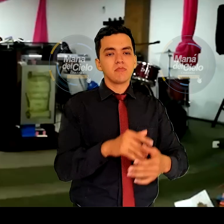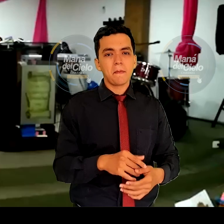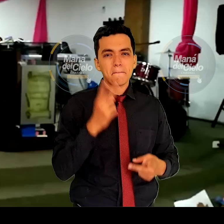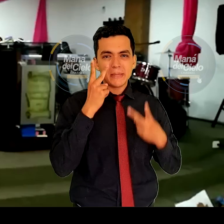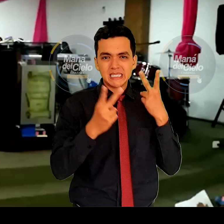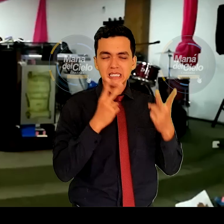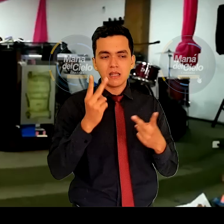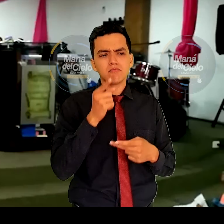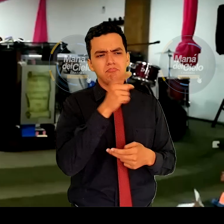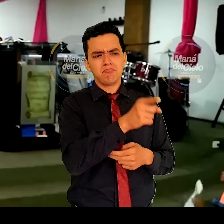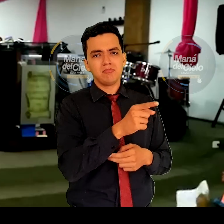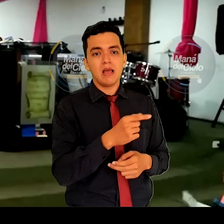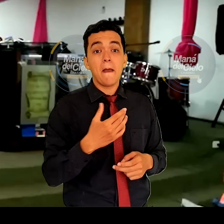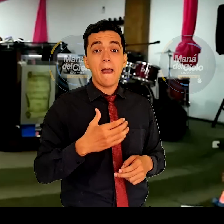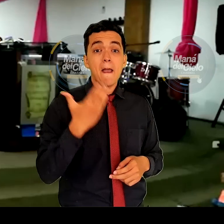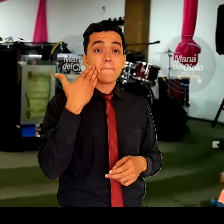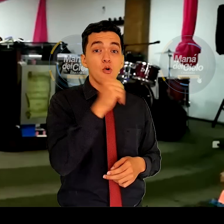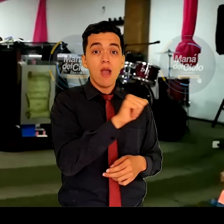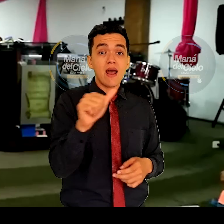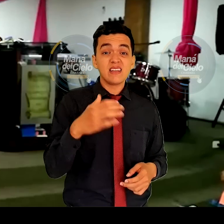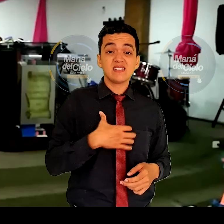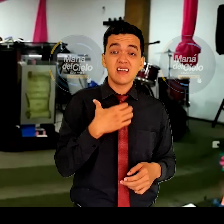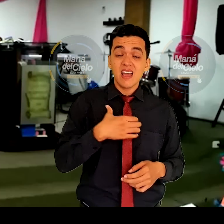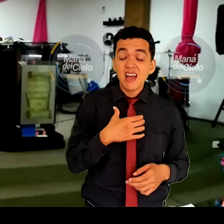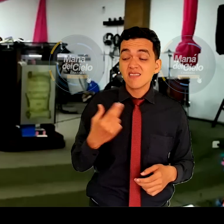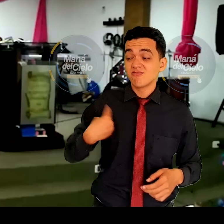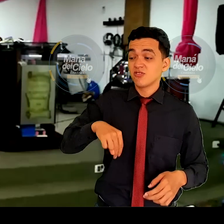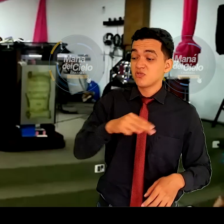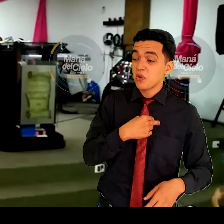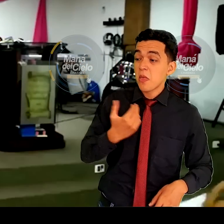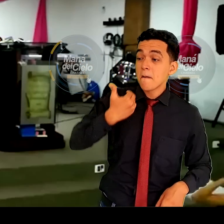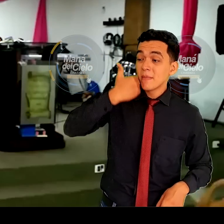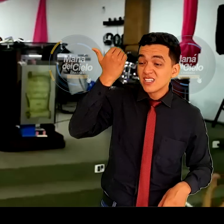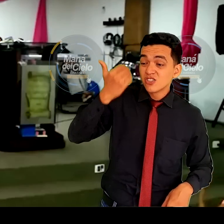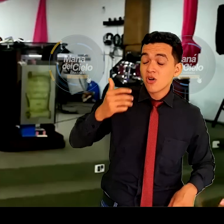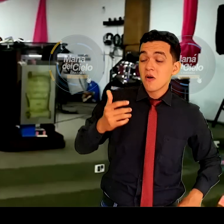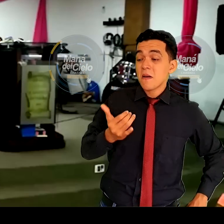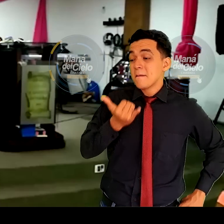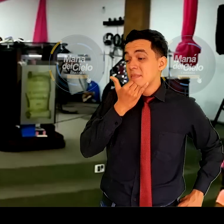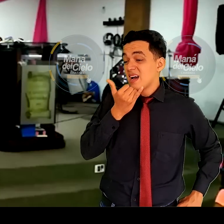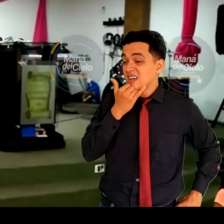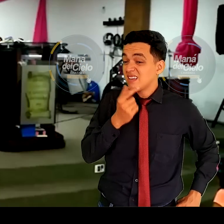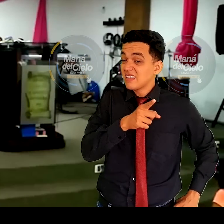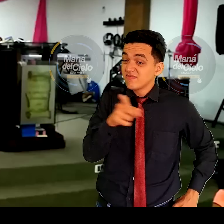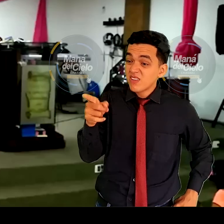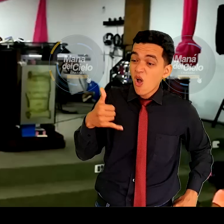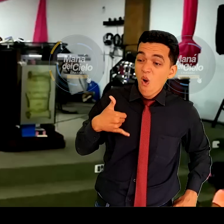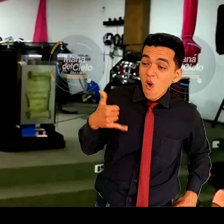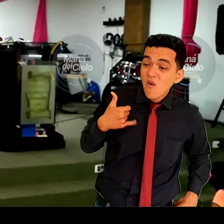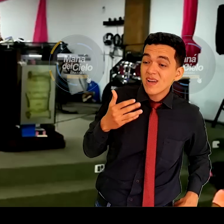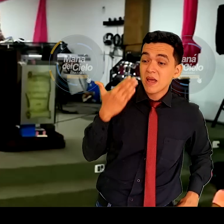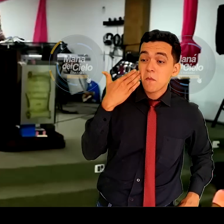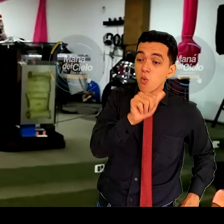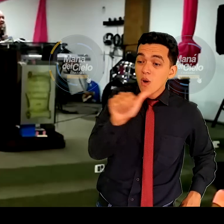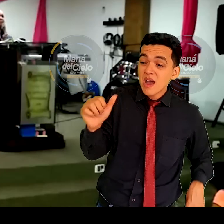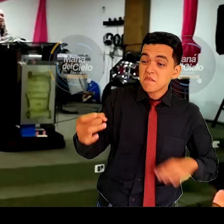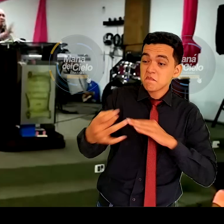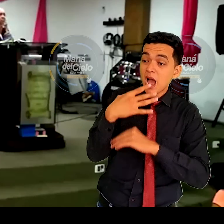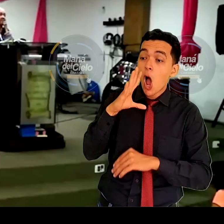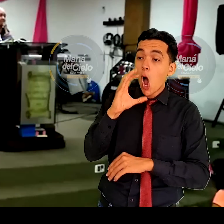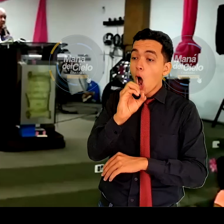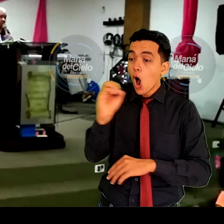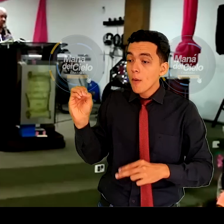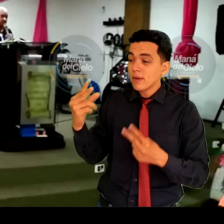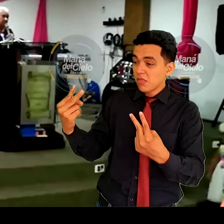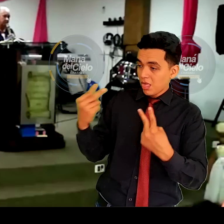mayores. Entonces como que la vida se nos está encerrando. Una de ellas se estaba amargando. Estaba por ahí comprando hasta un perro. Y ya iba a comprar el segundo y el tercero y el